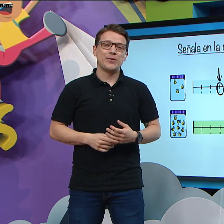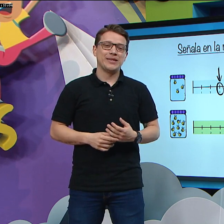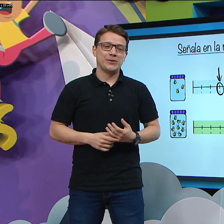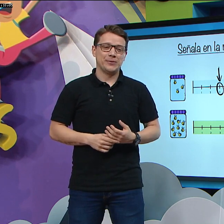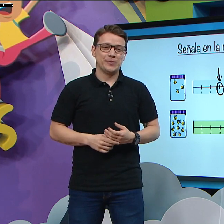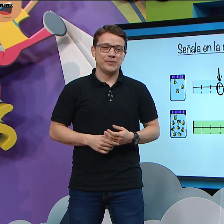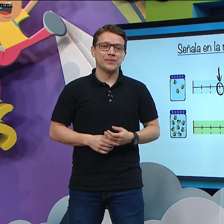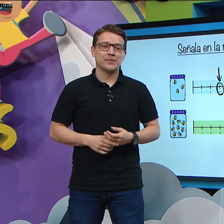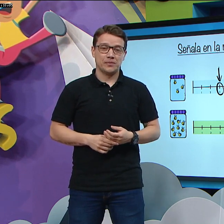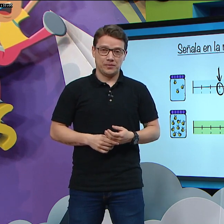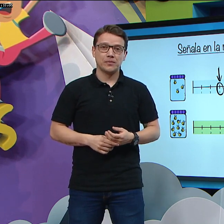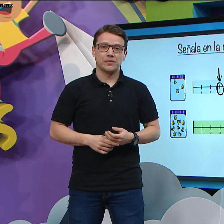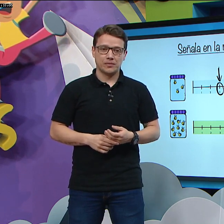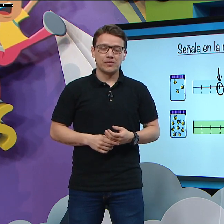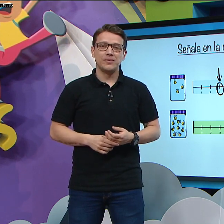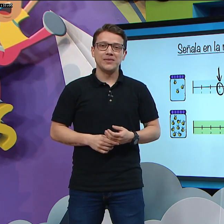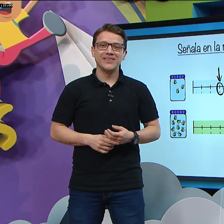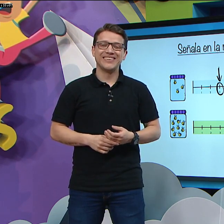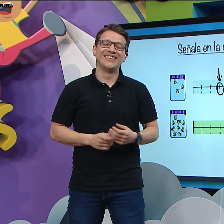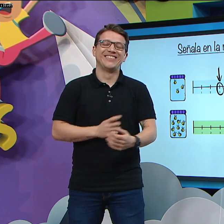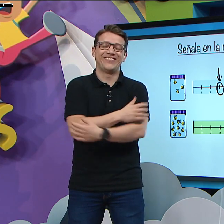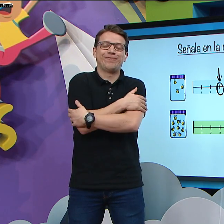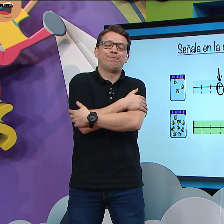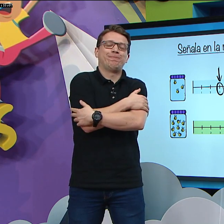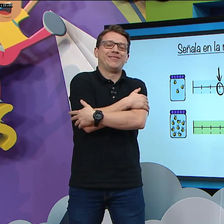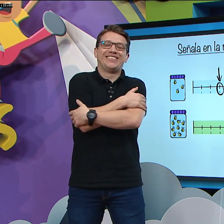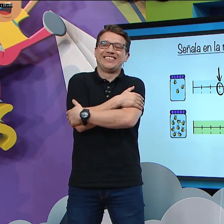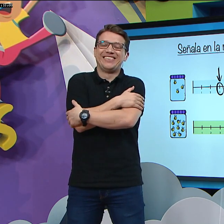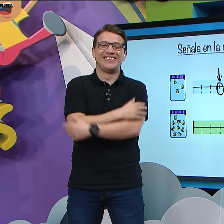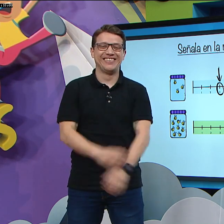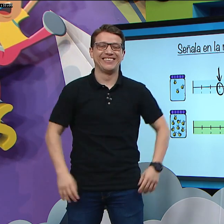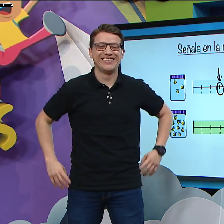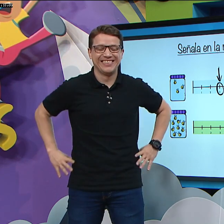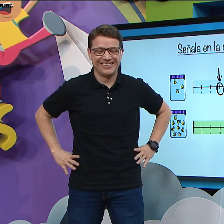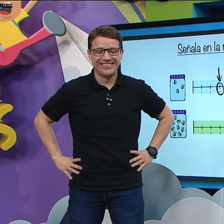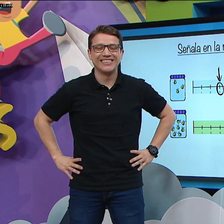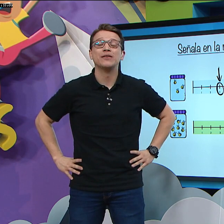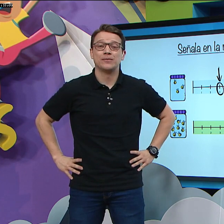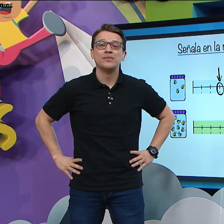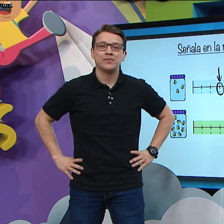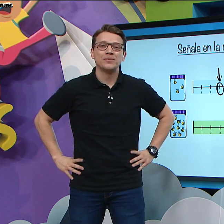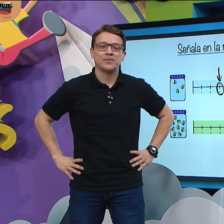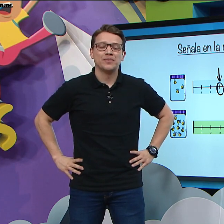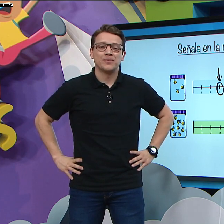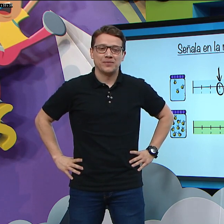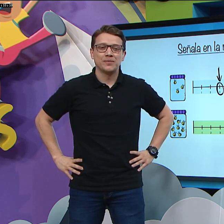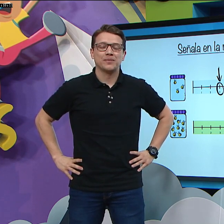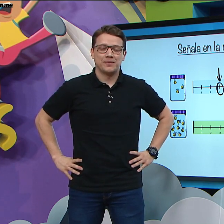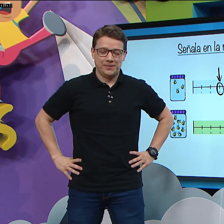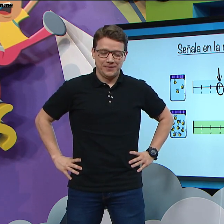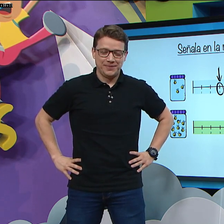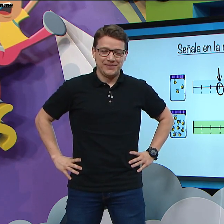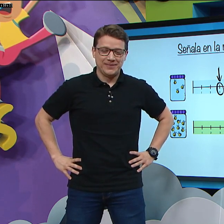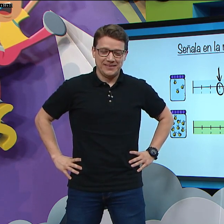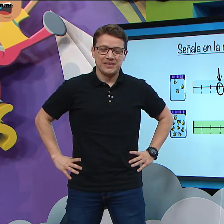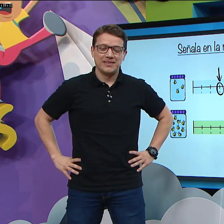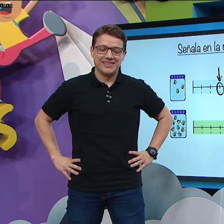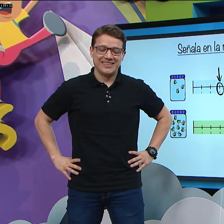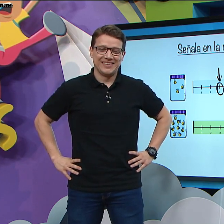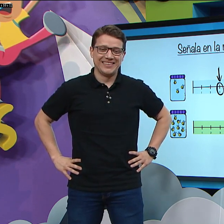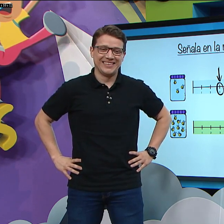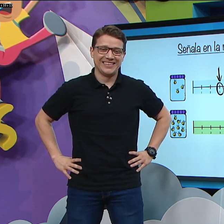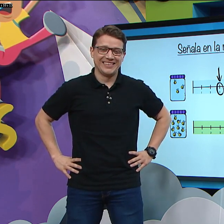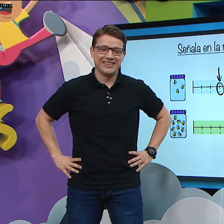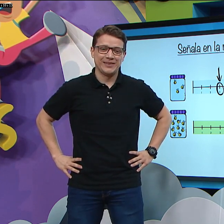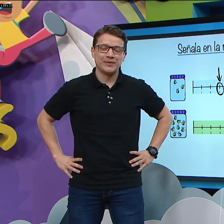señor. Le quiero a ti también un saludo, te lo mando, y a todo mi colegio de la Diego Chavarría, Misa Zitagüí, y a